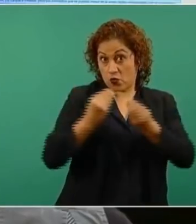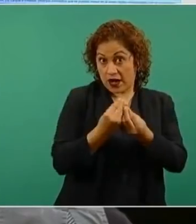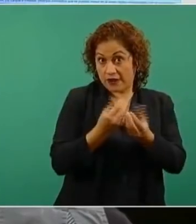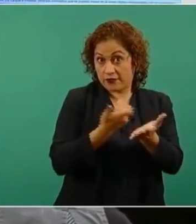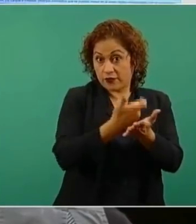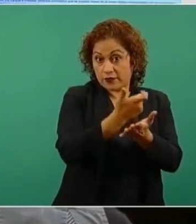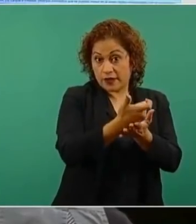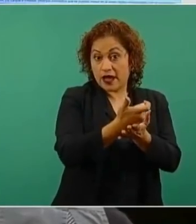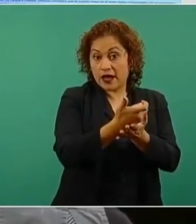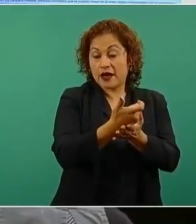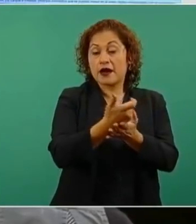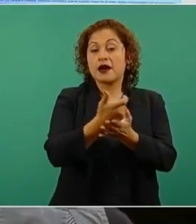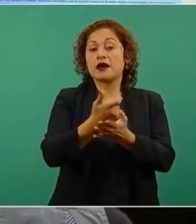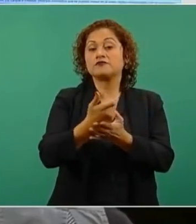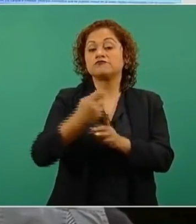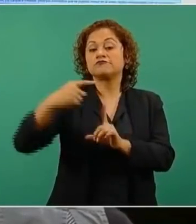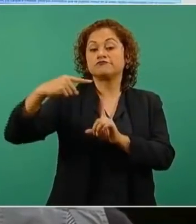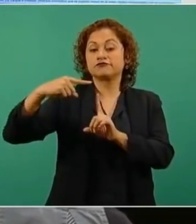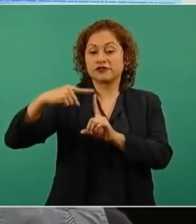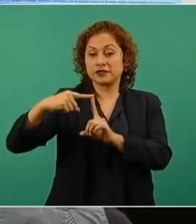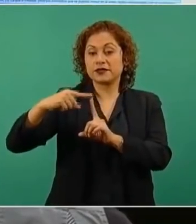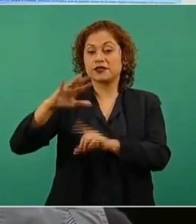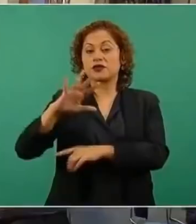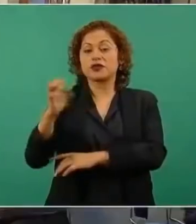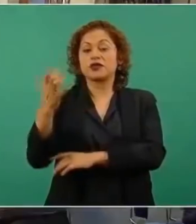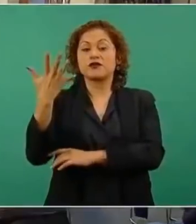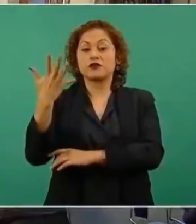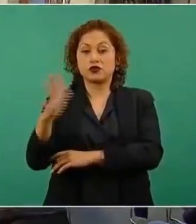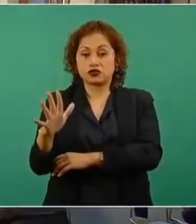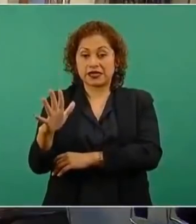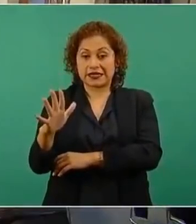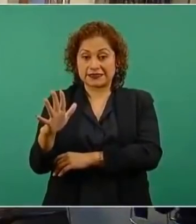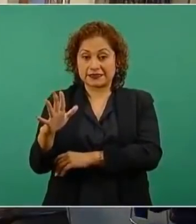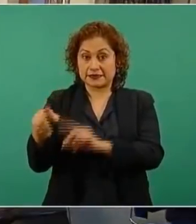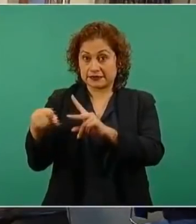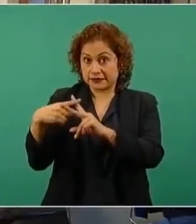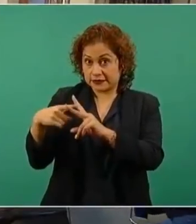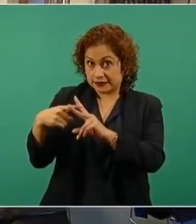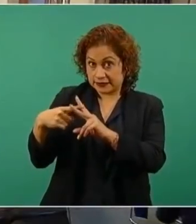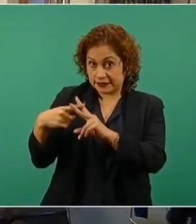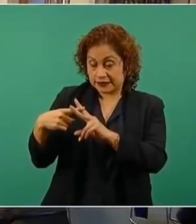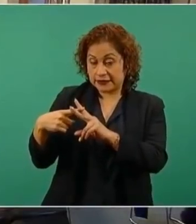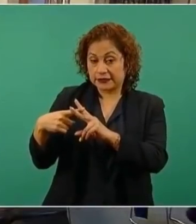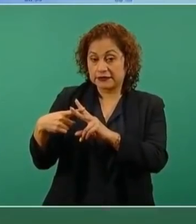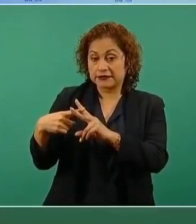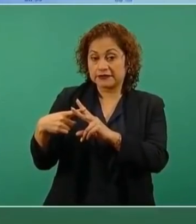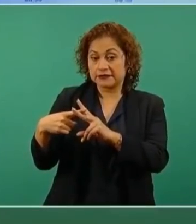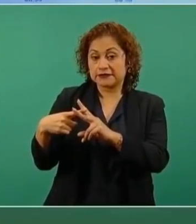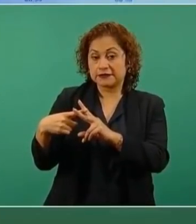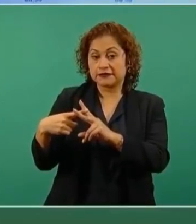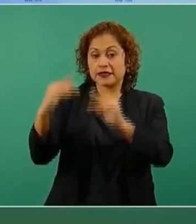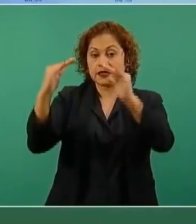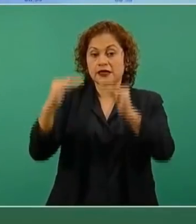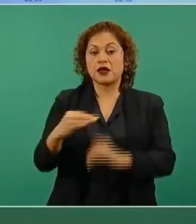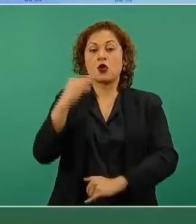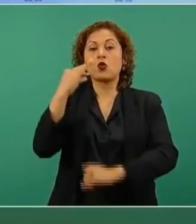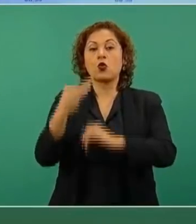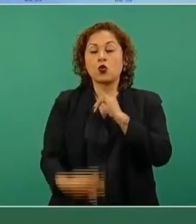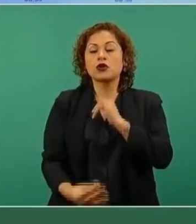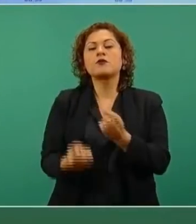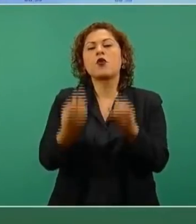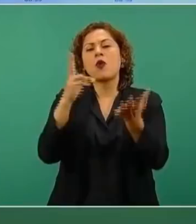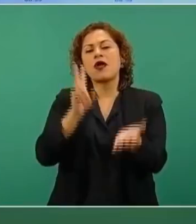pagar, los dividimos entre los 510 kilowatt horas, y lo que tenemos entonces es lo que le cuesta realmente a este hogar,